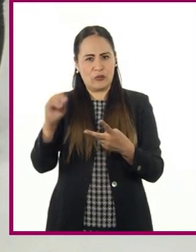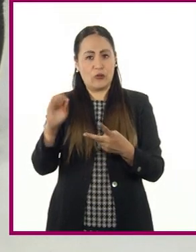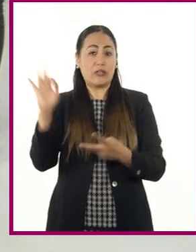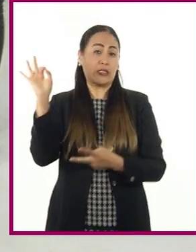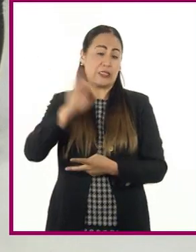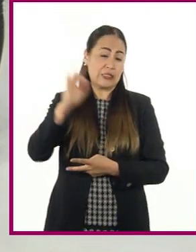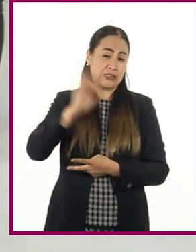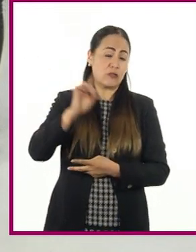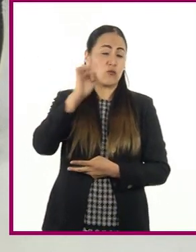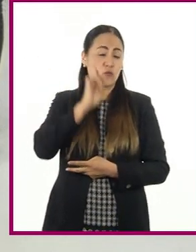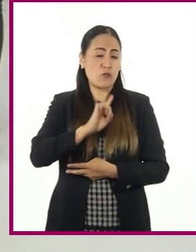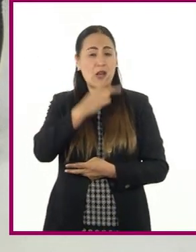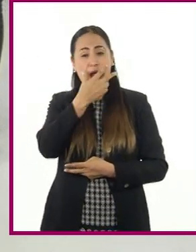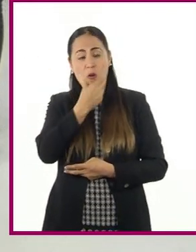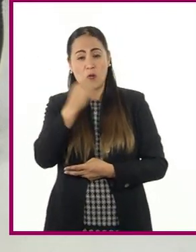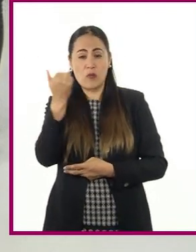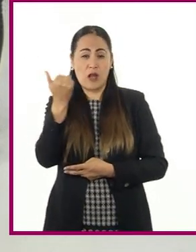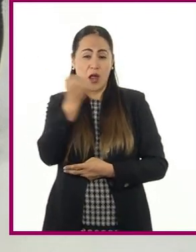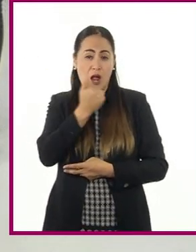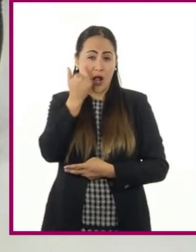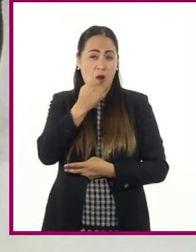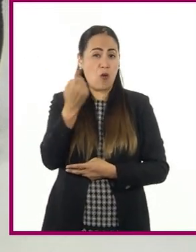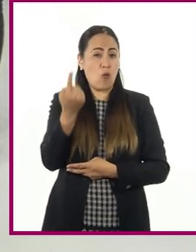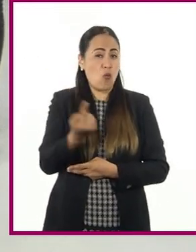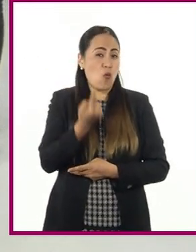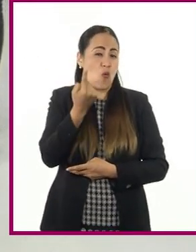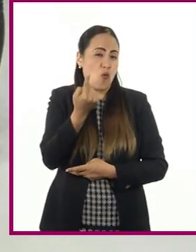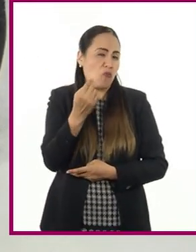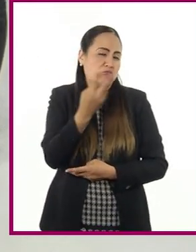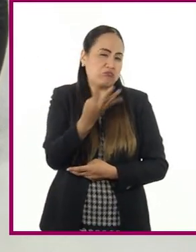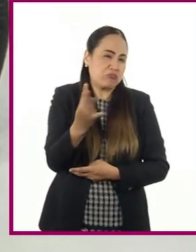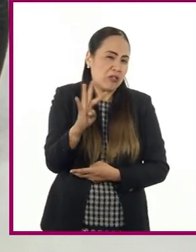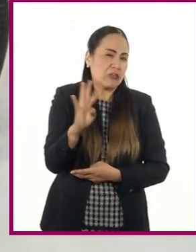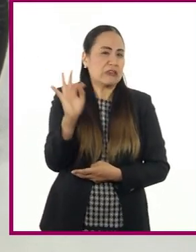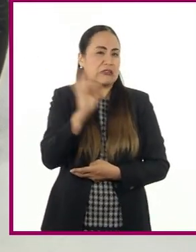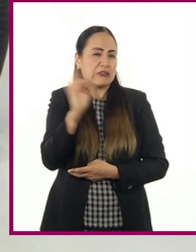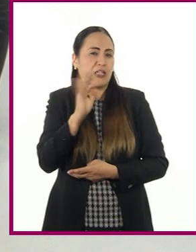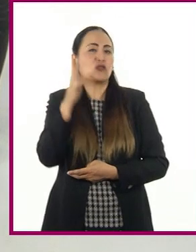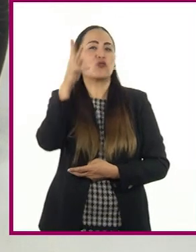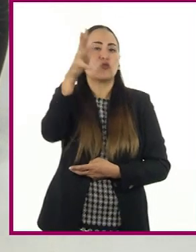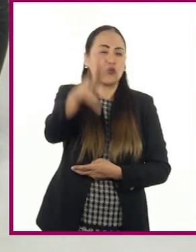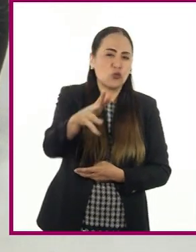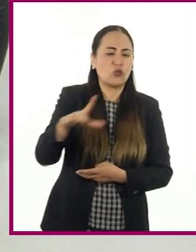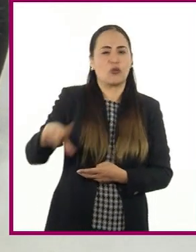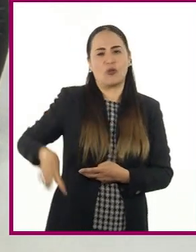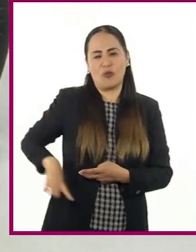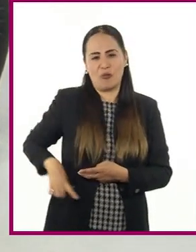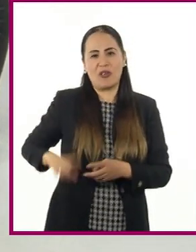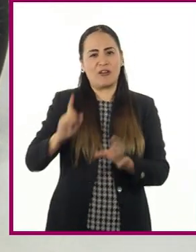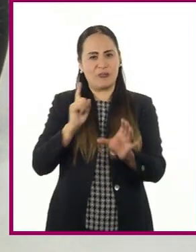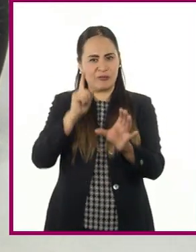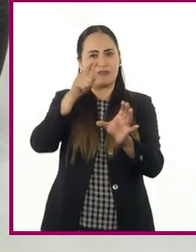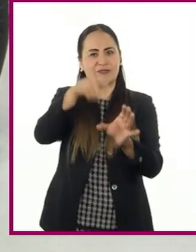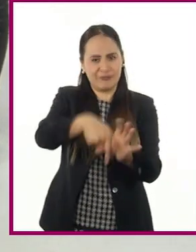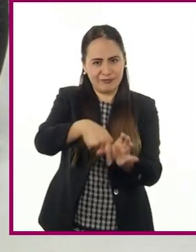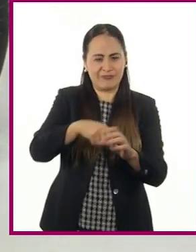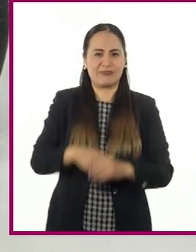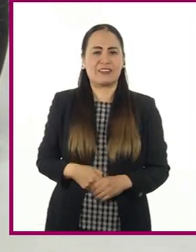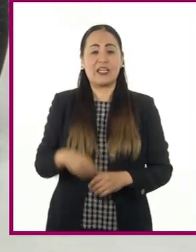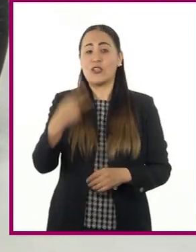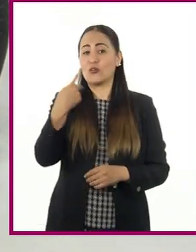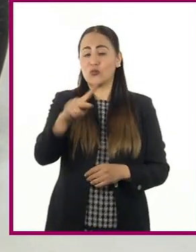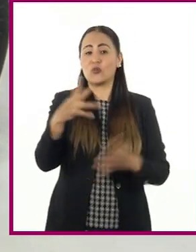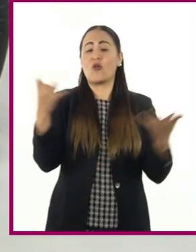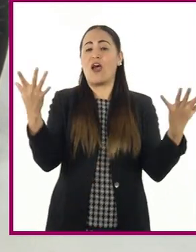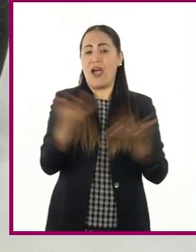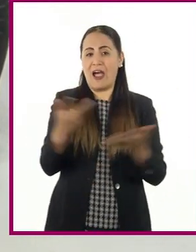nuestras alumnas o alumnos se decidan a prepararse para entrar al servicio público y, con su trabajo,